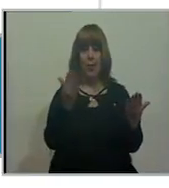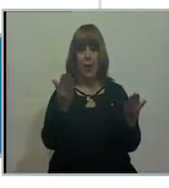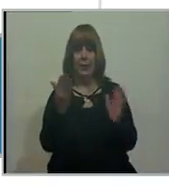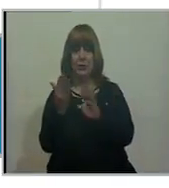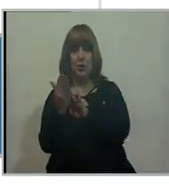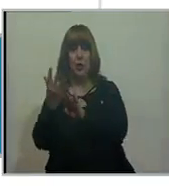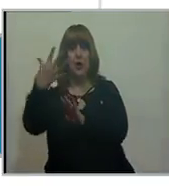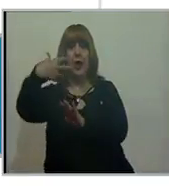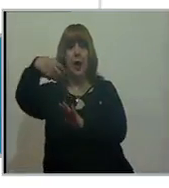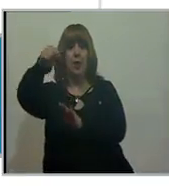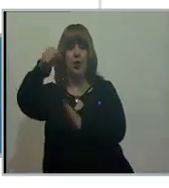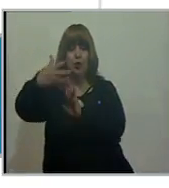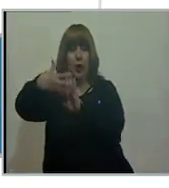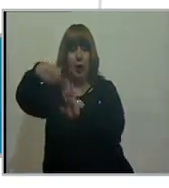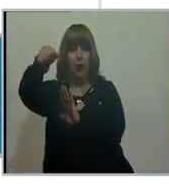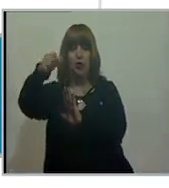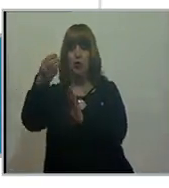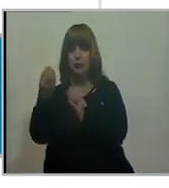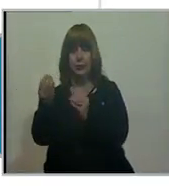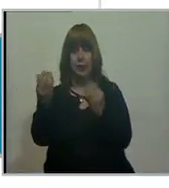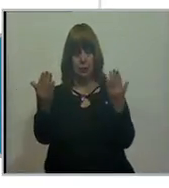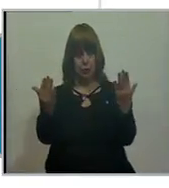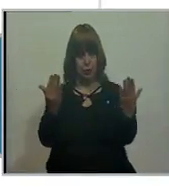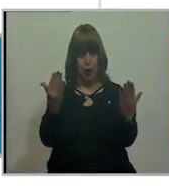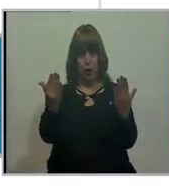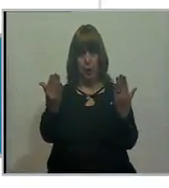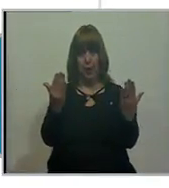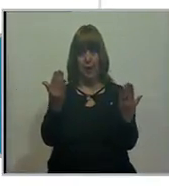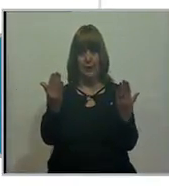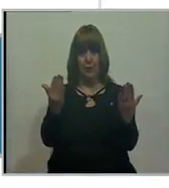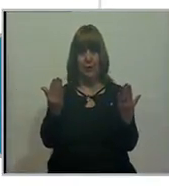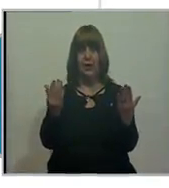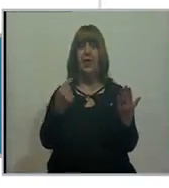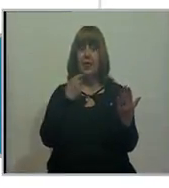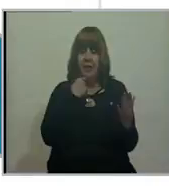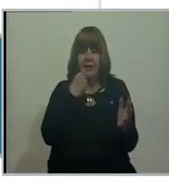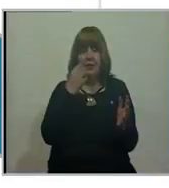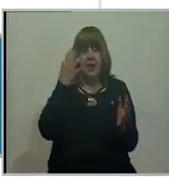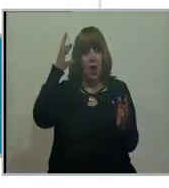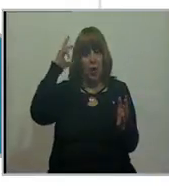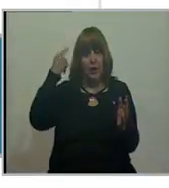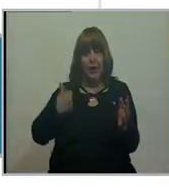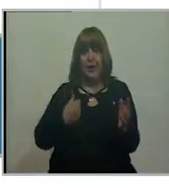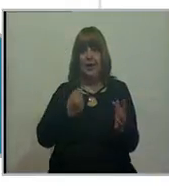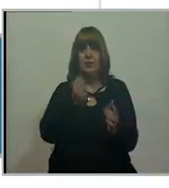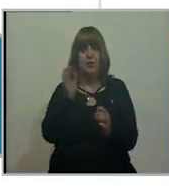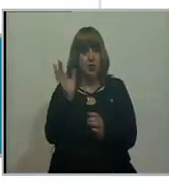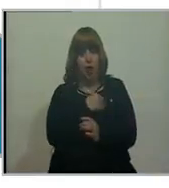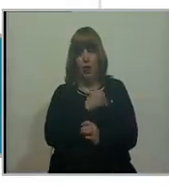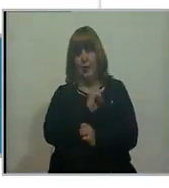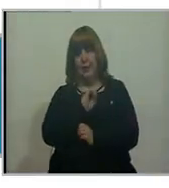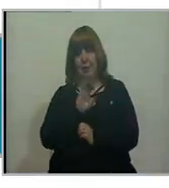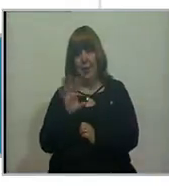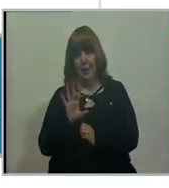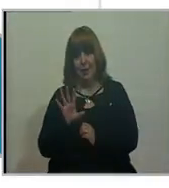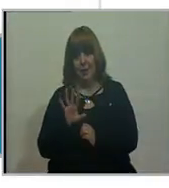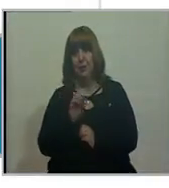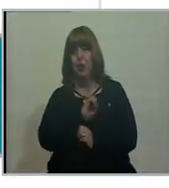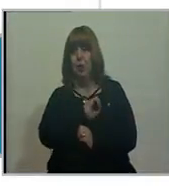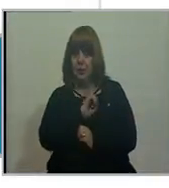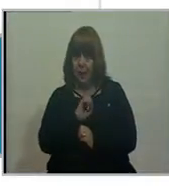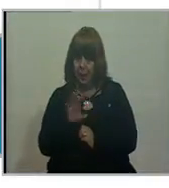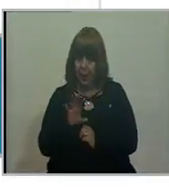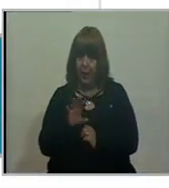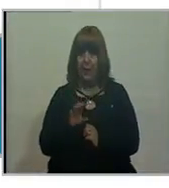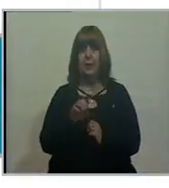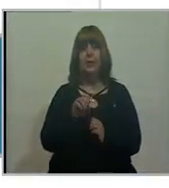comparación, argumentame por qué comparas una cosa con otra. Porque ella la considera que todas esas cosas están mal. Claro, todas solo porque cosas están mal. Y todos los demás